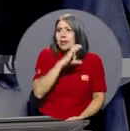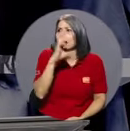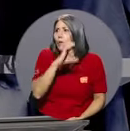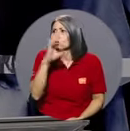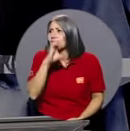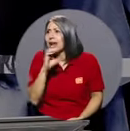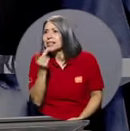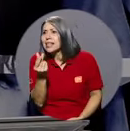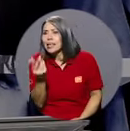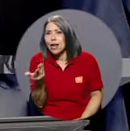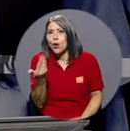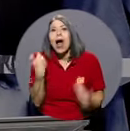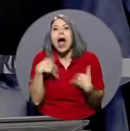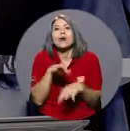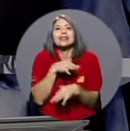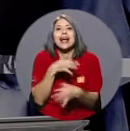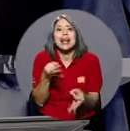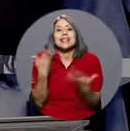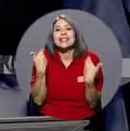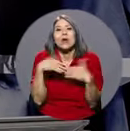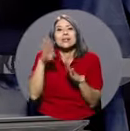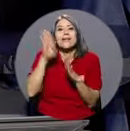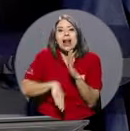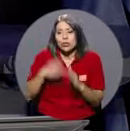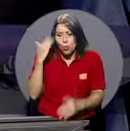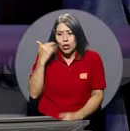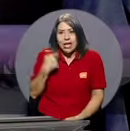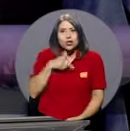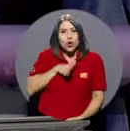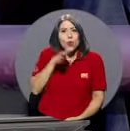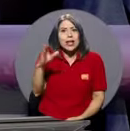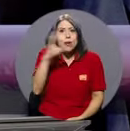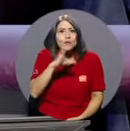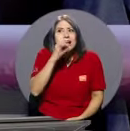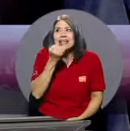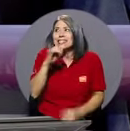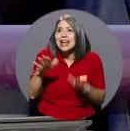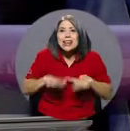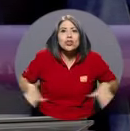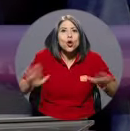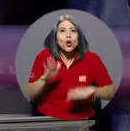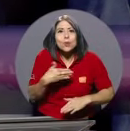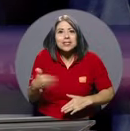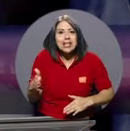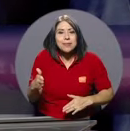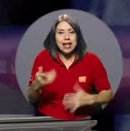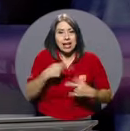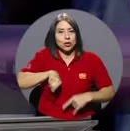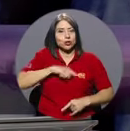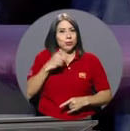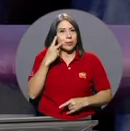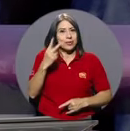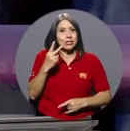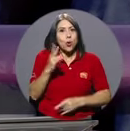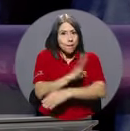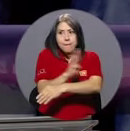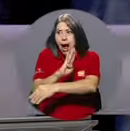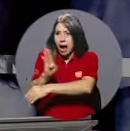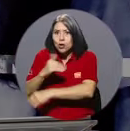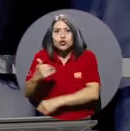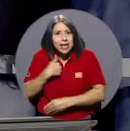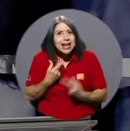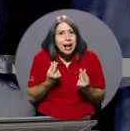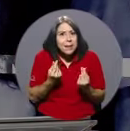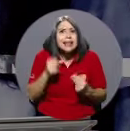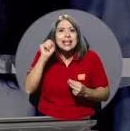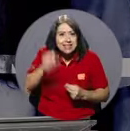Que aunque está gratis, aunque está barato, ¿por qué si el entorno no me sirve? Uh-huh. O sea, entonces, una de las cosas que nosotros hemos visto hasta hoy es que los bancos tienen